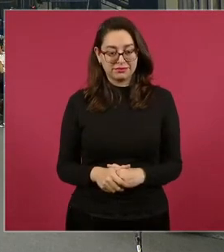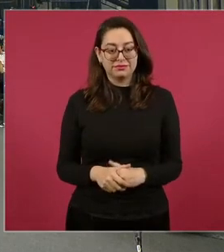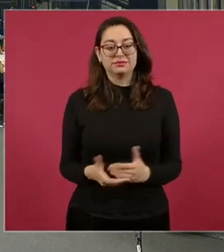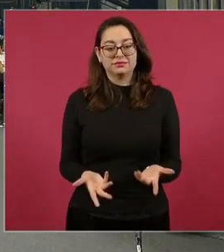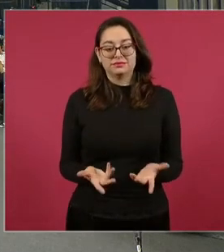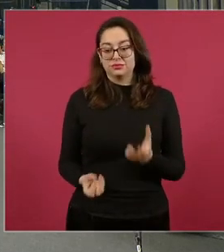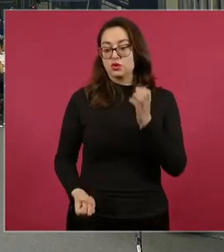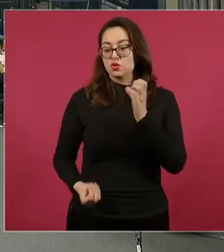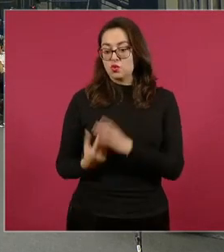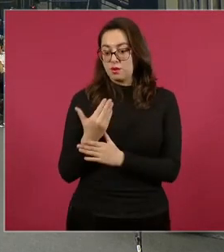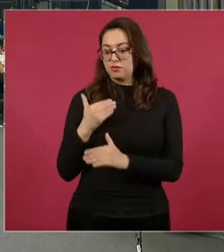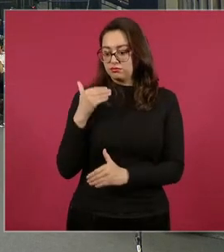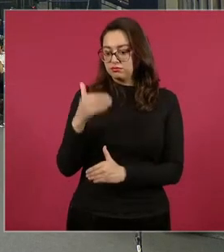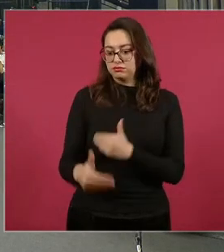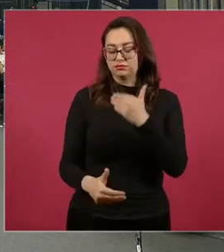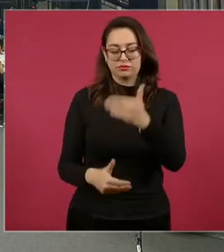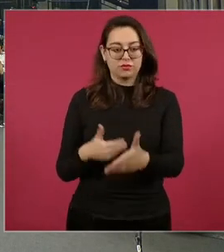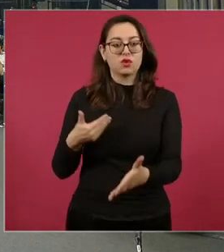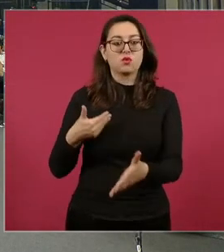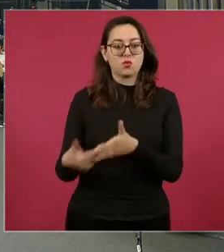nueva etapa de modernidad